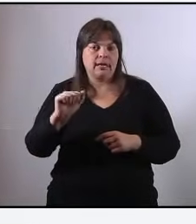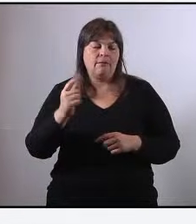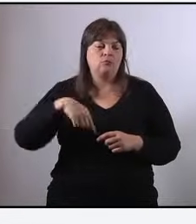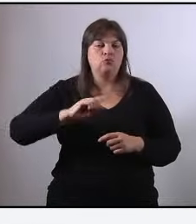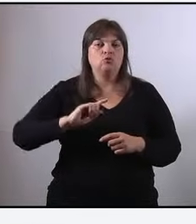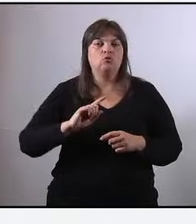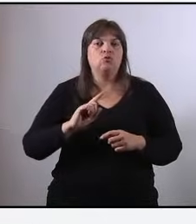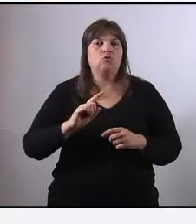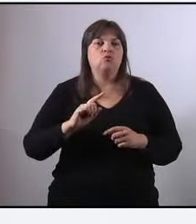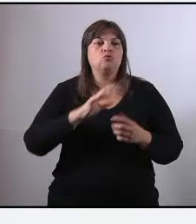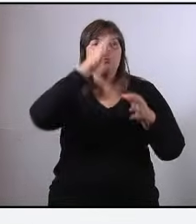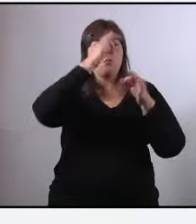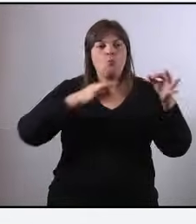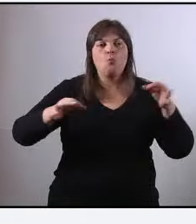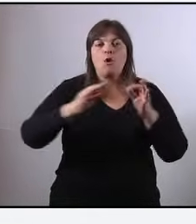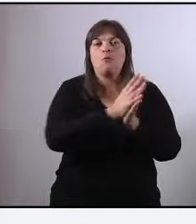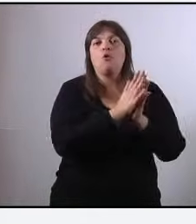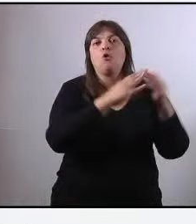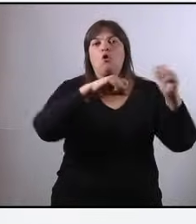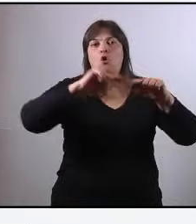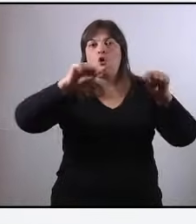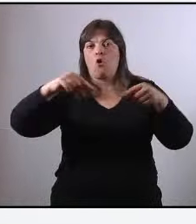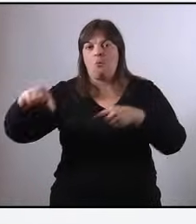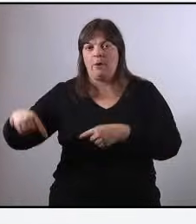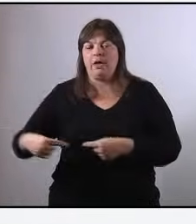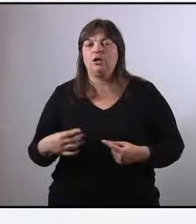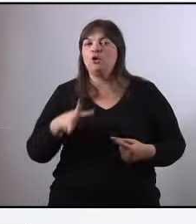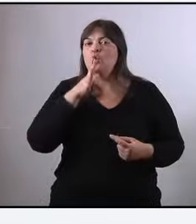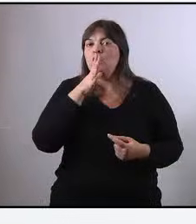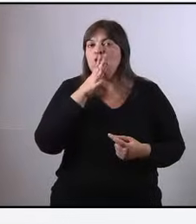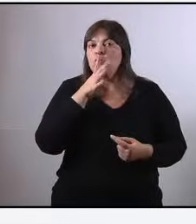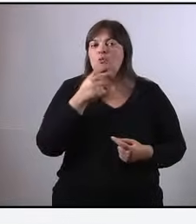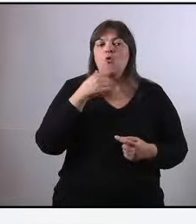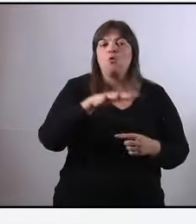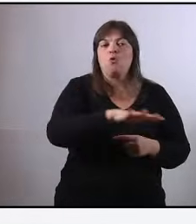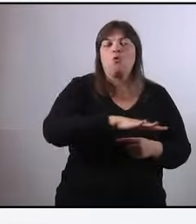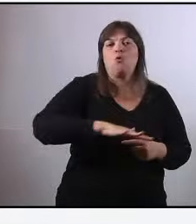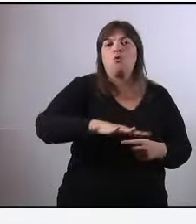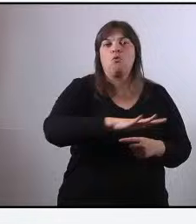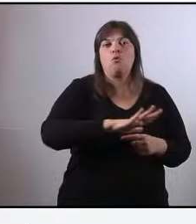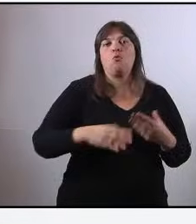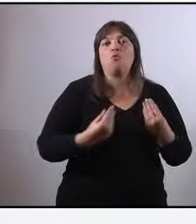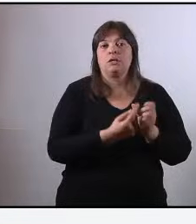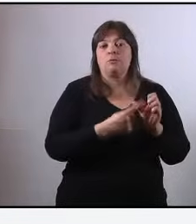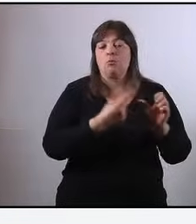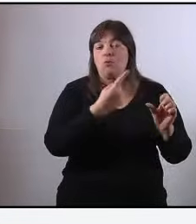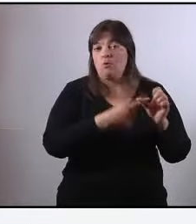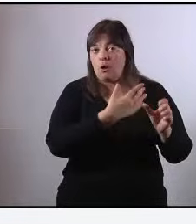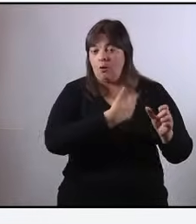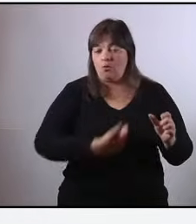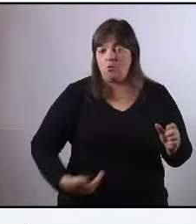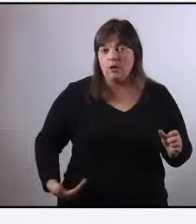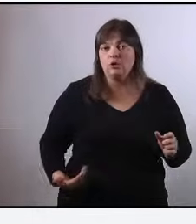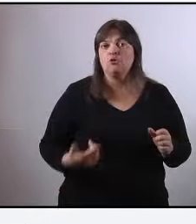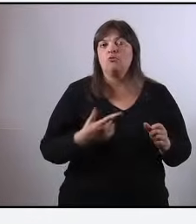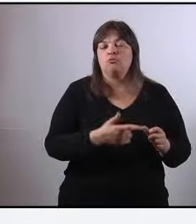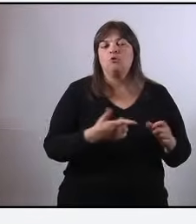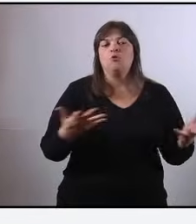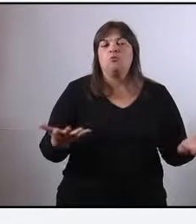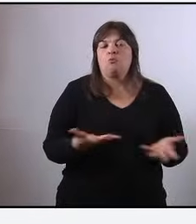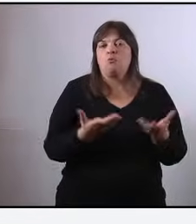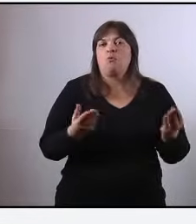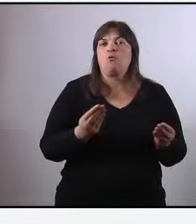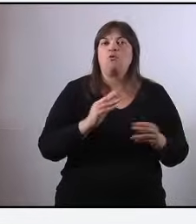los distintos municipios para construir también en aquellos suelos de titularidad municipal que ceden a esa promoción, a